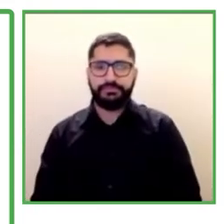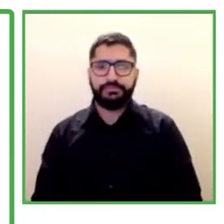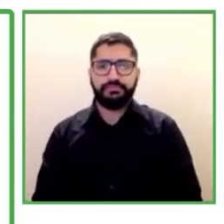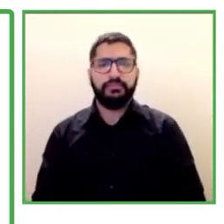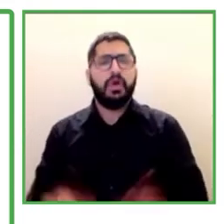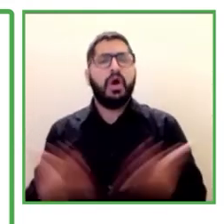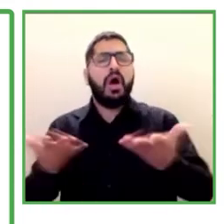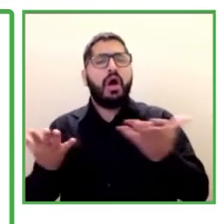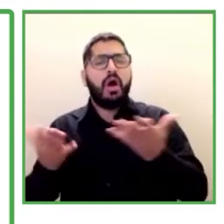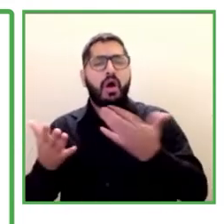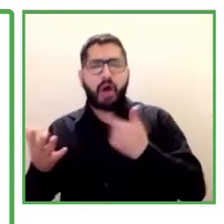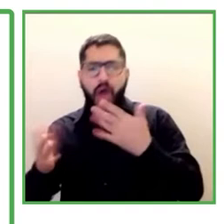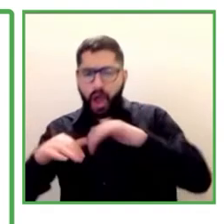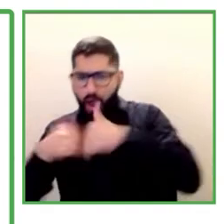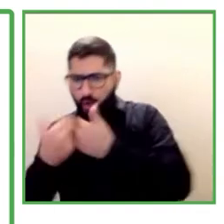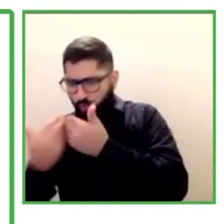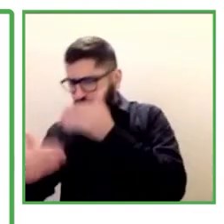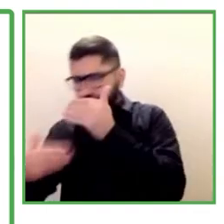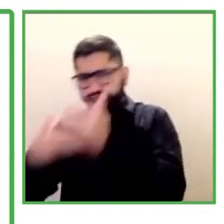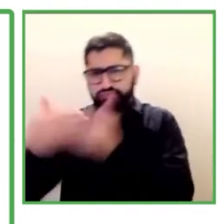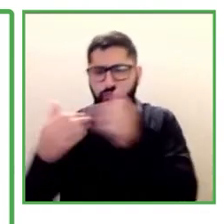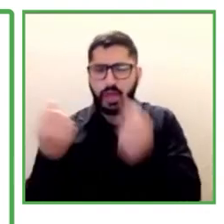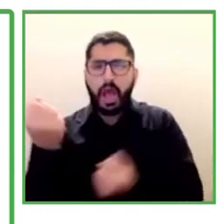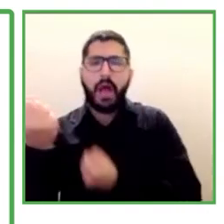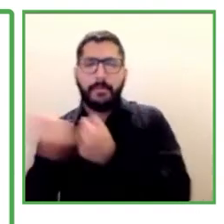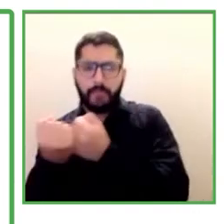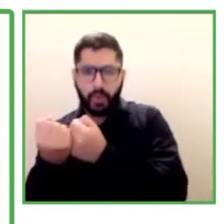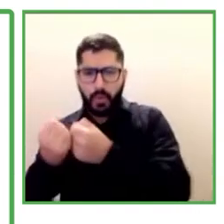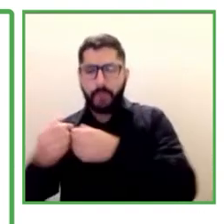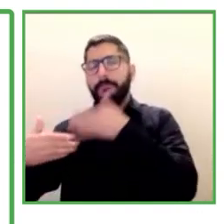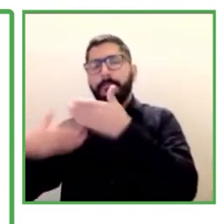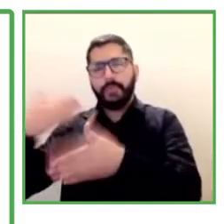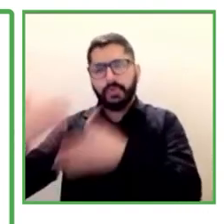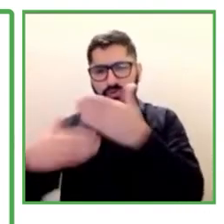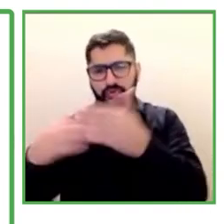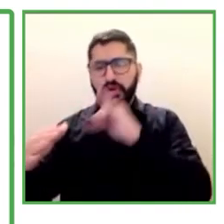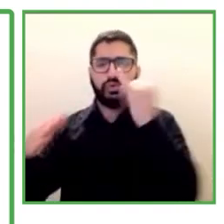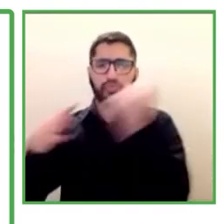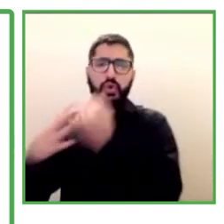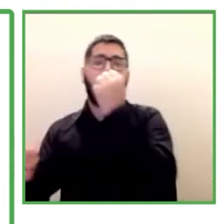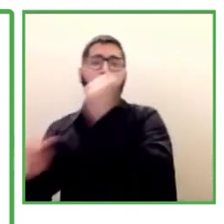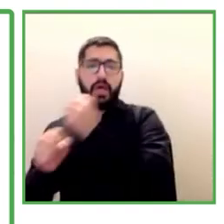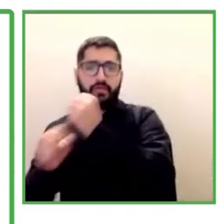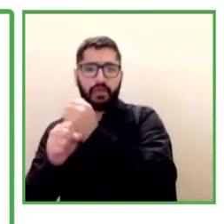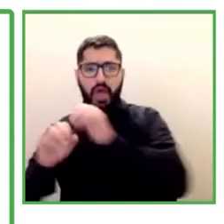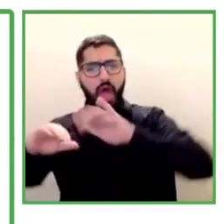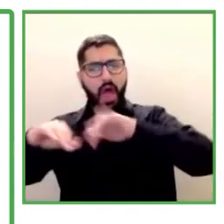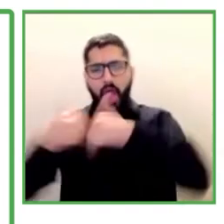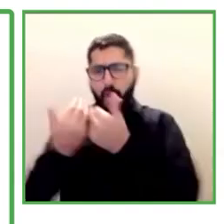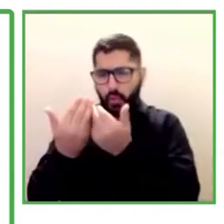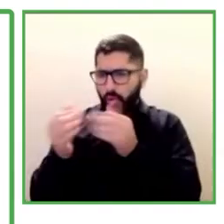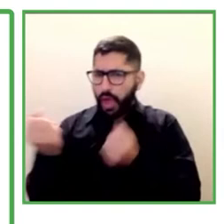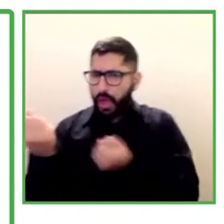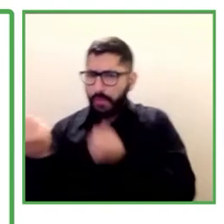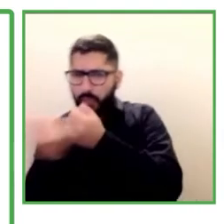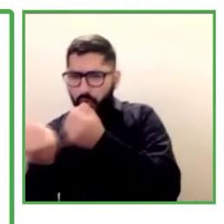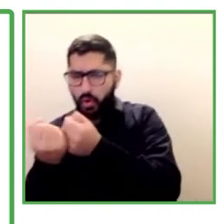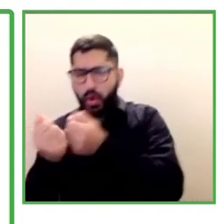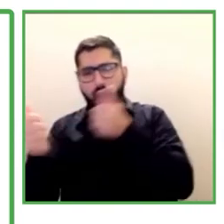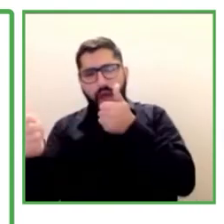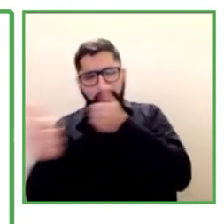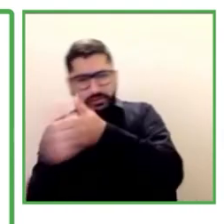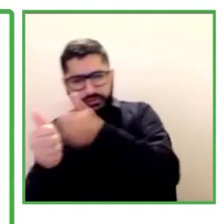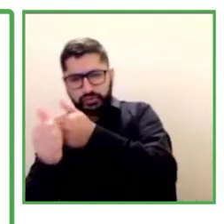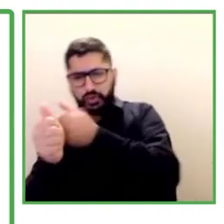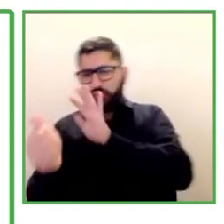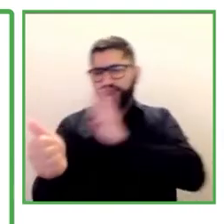procesos de inclusión laboral a través de asesoría, orientación, acompañamiento en la intermediación laboral. Frente a